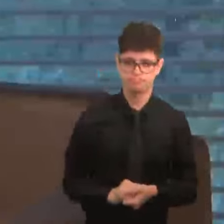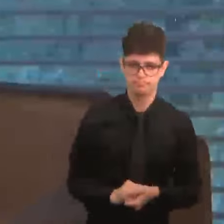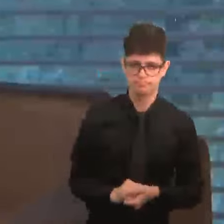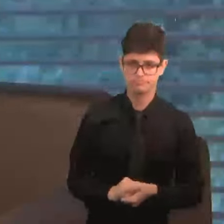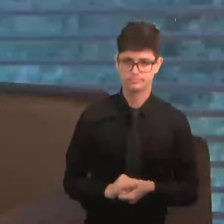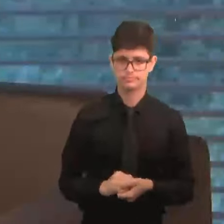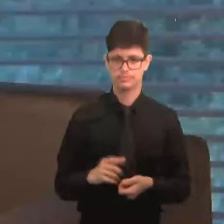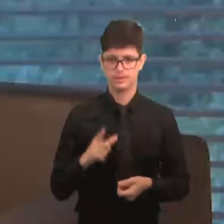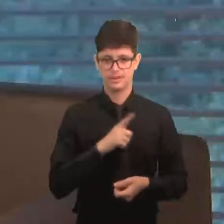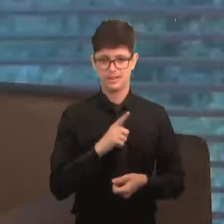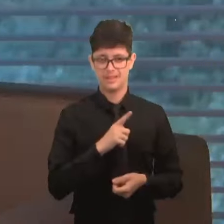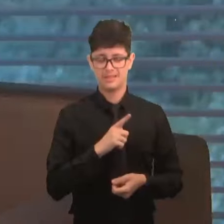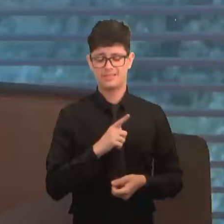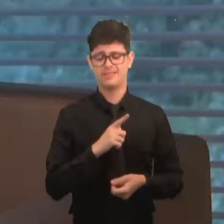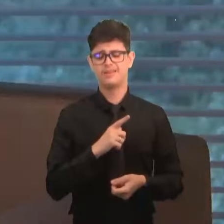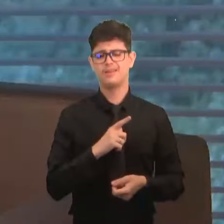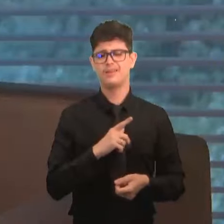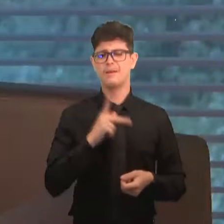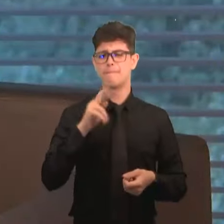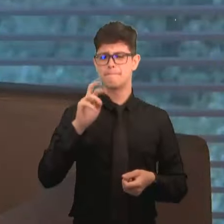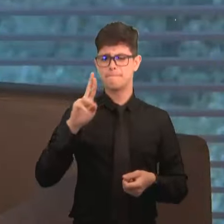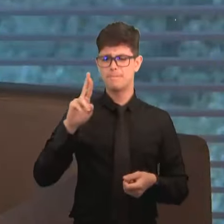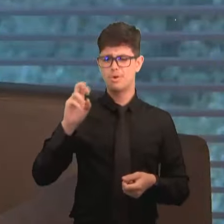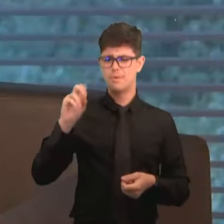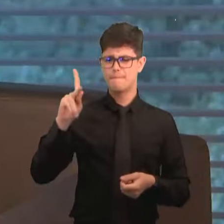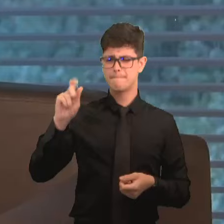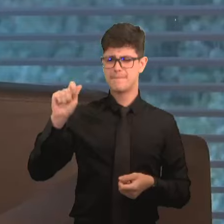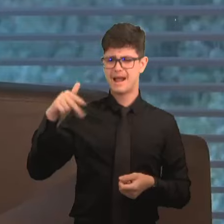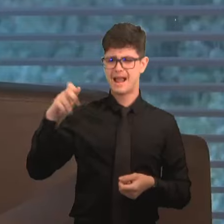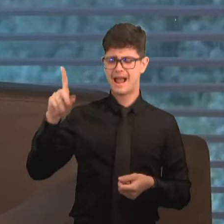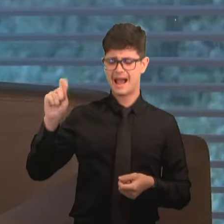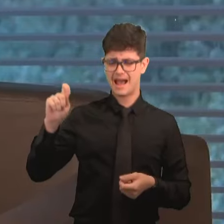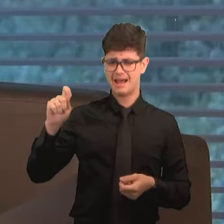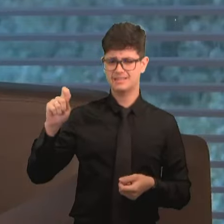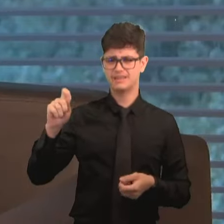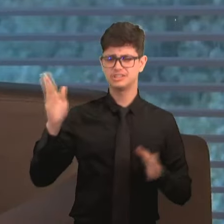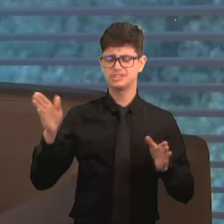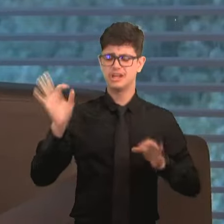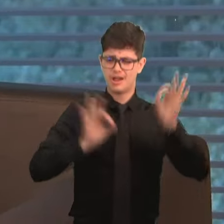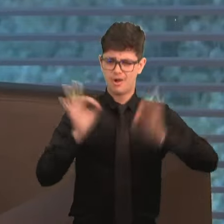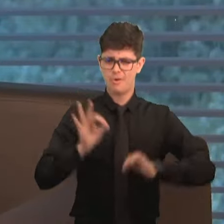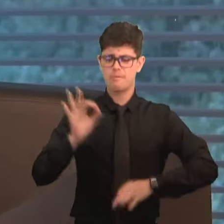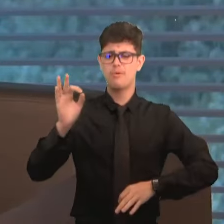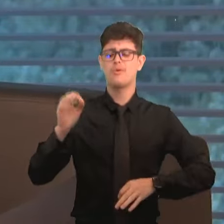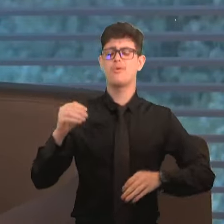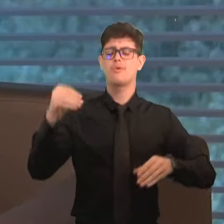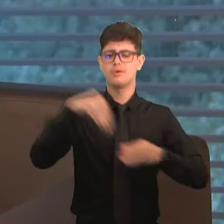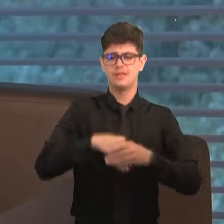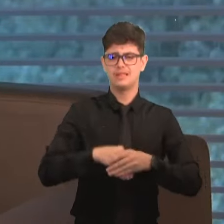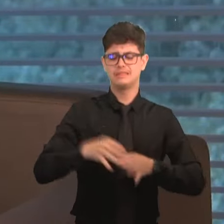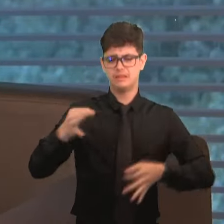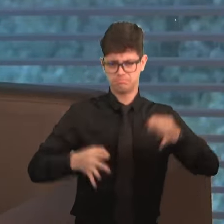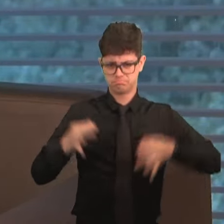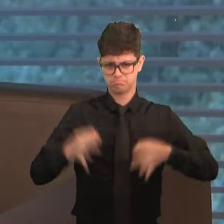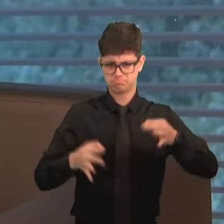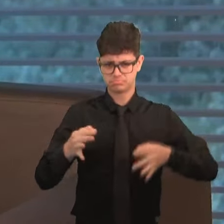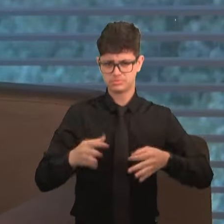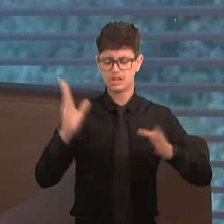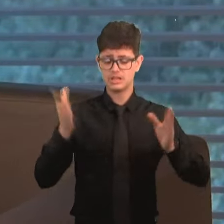Existen otras iniciativas. Hay una resolución del TC que ya fue editada por el tribunal y también discute.